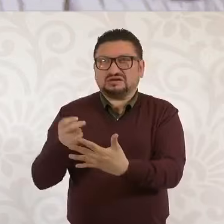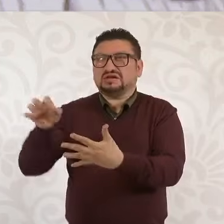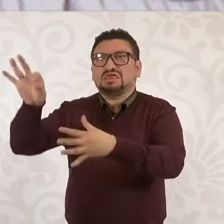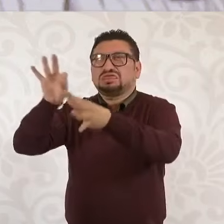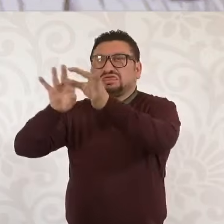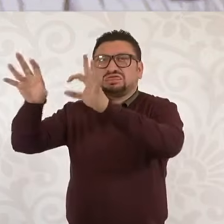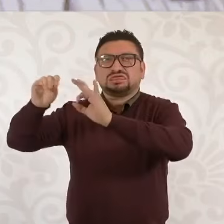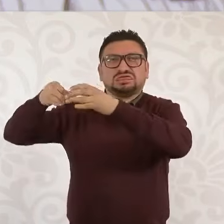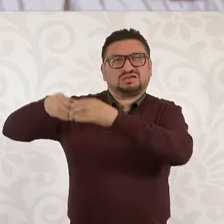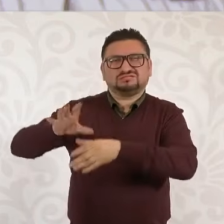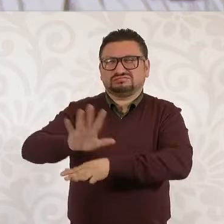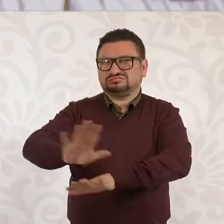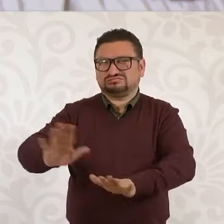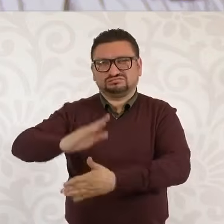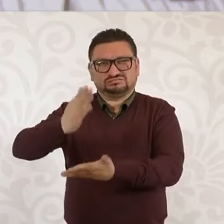cúpulas de partidos.